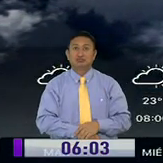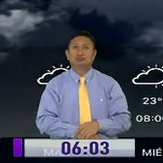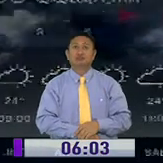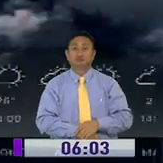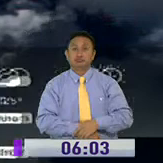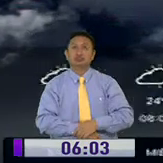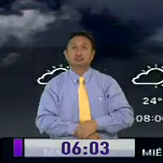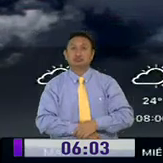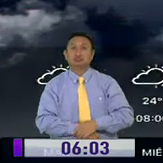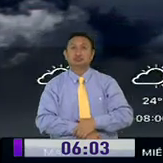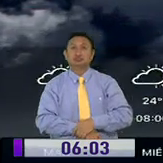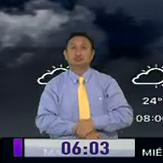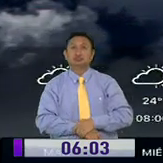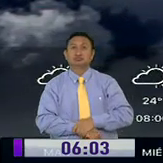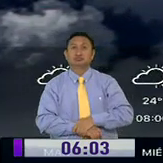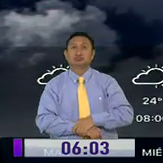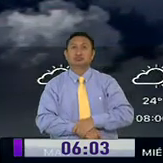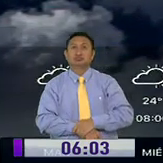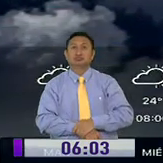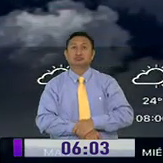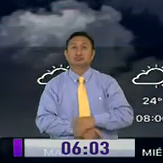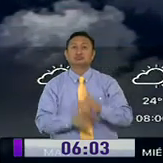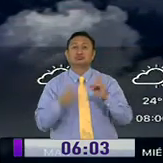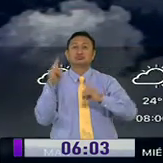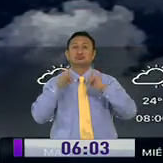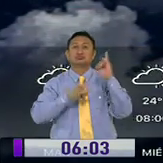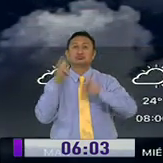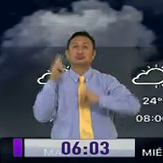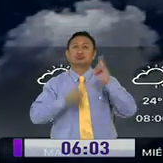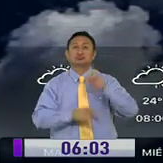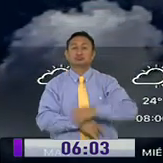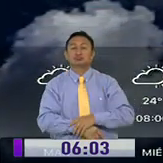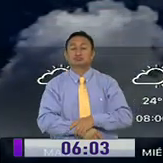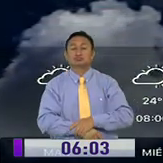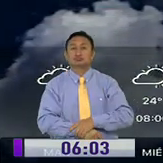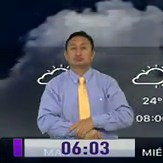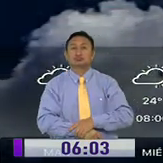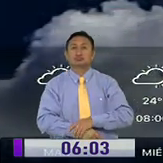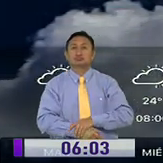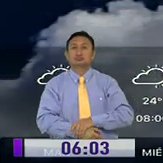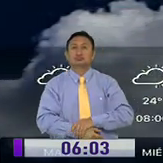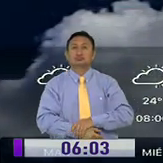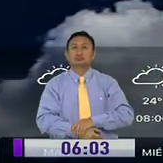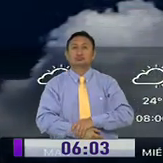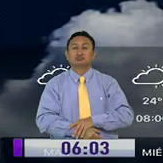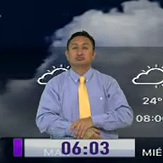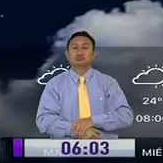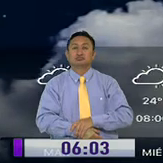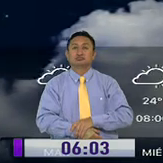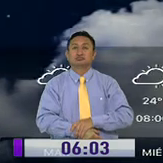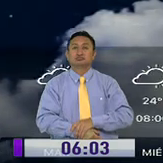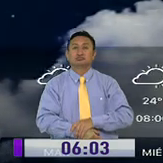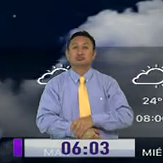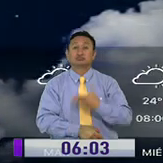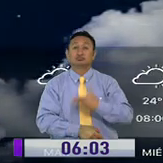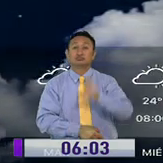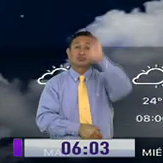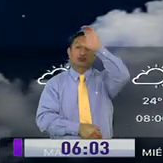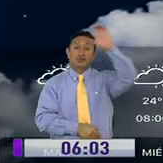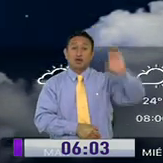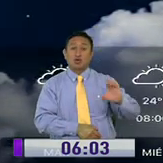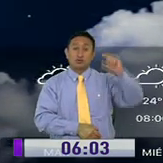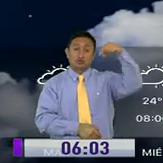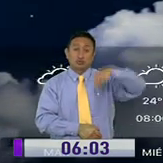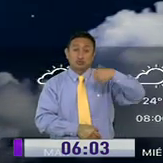con 26 grados centígrados. Salinas, en 27 grados, el día también será sin lluvias. La costa de nuestro